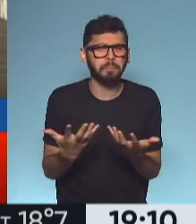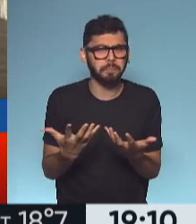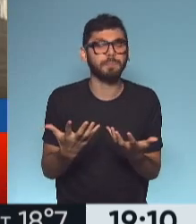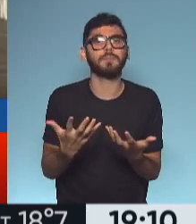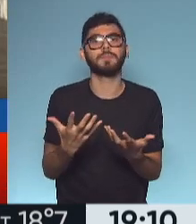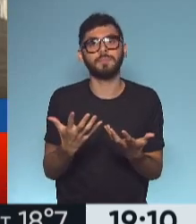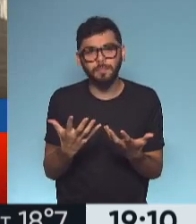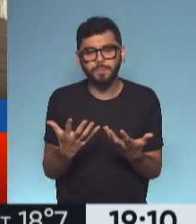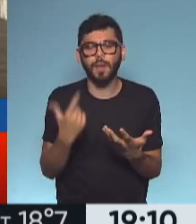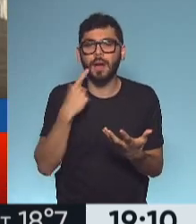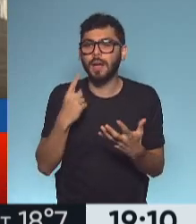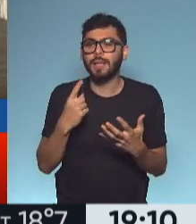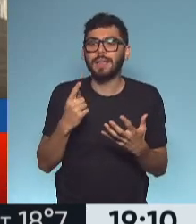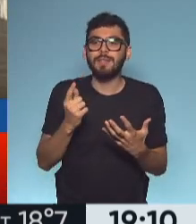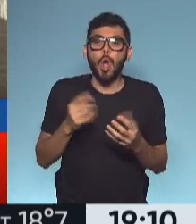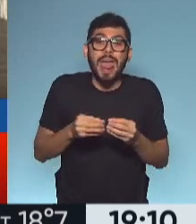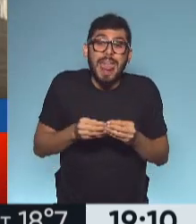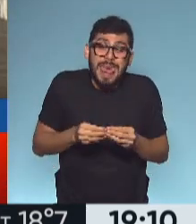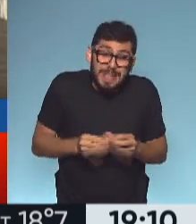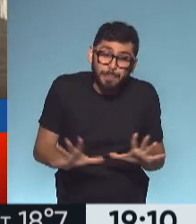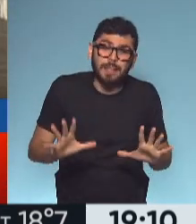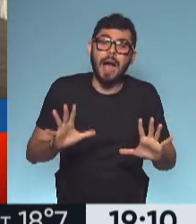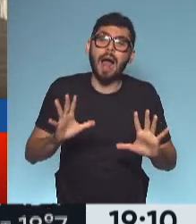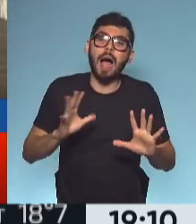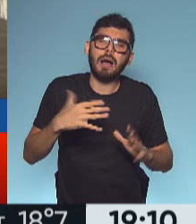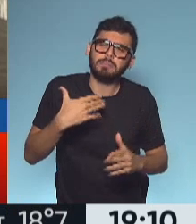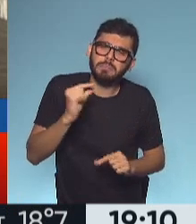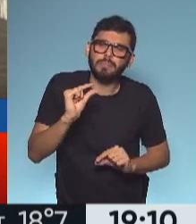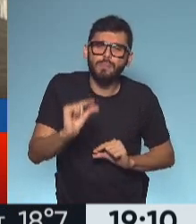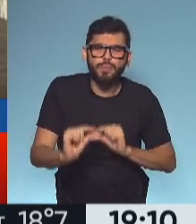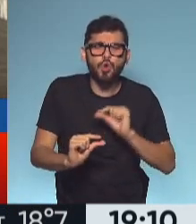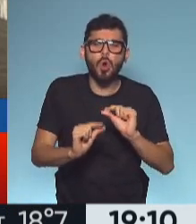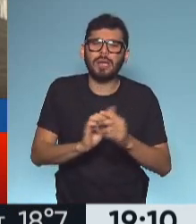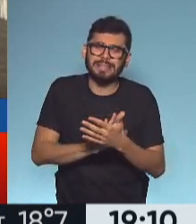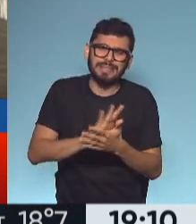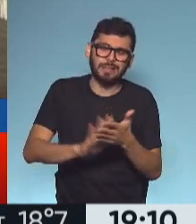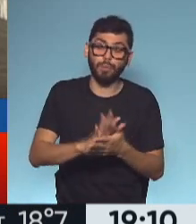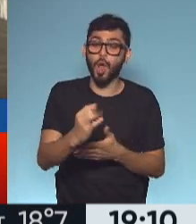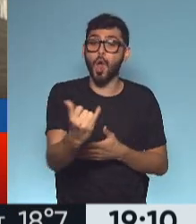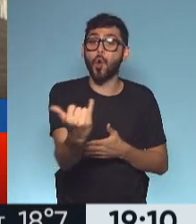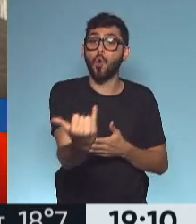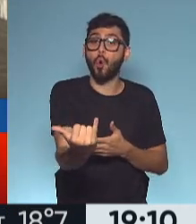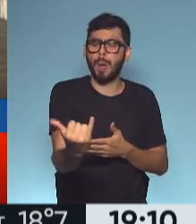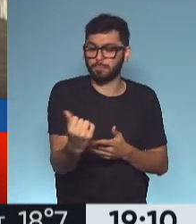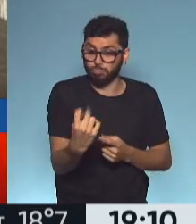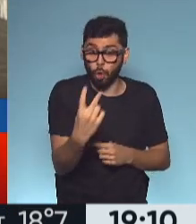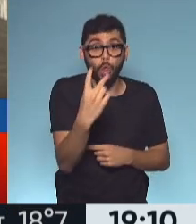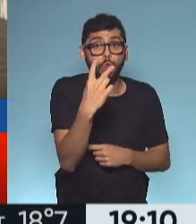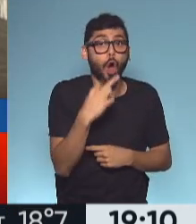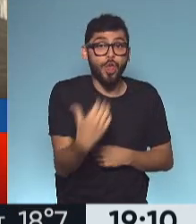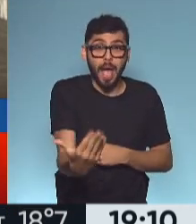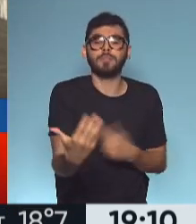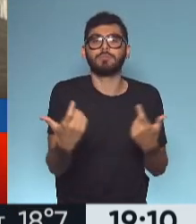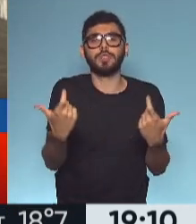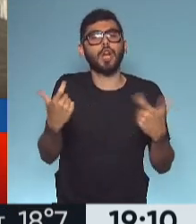empezar a reconstruir un poco los puentes para una reunión un poco más definitiva que va a ser el día jueves, dentro de 48 horas. De